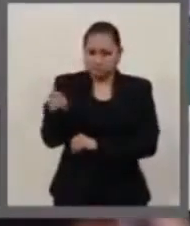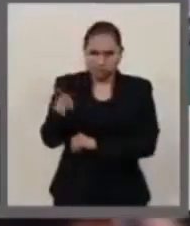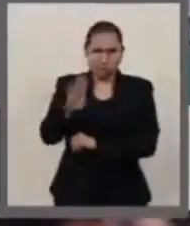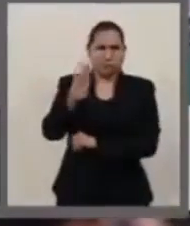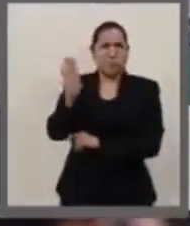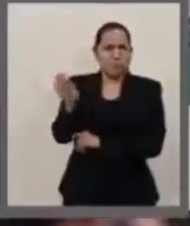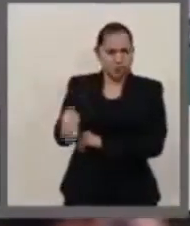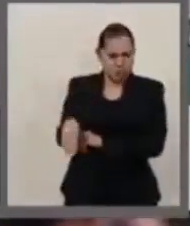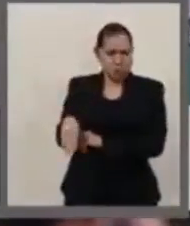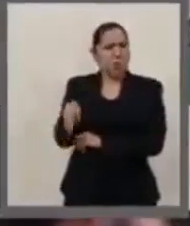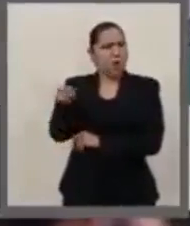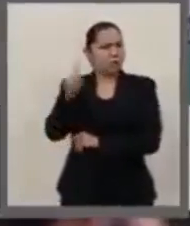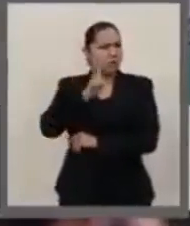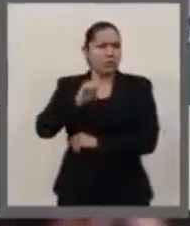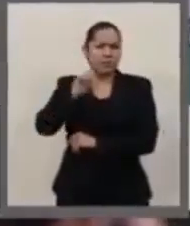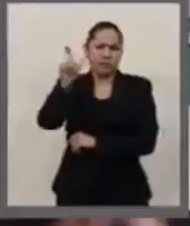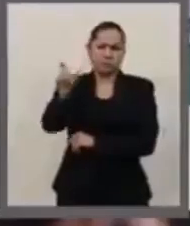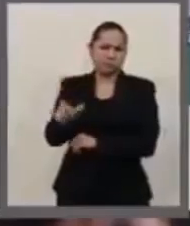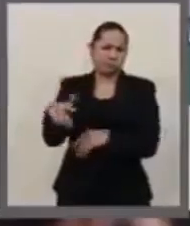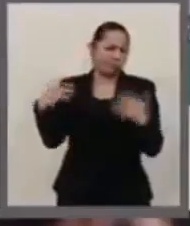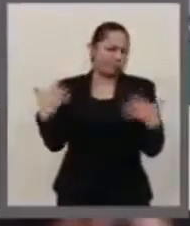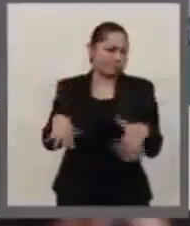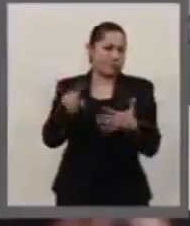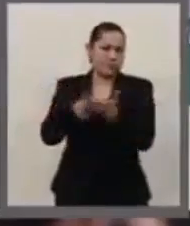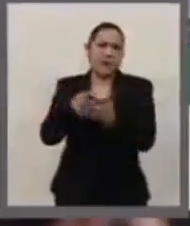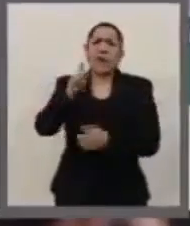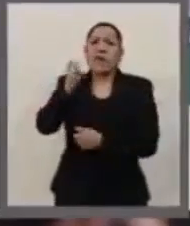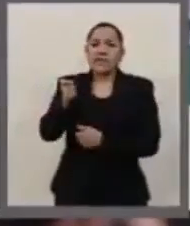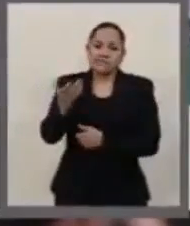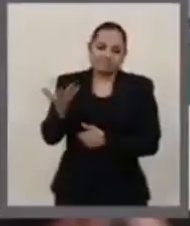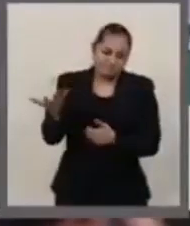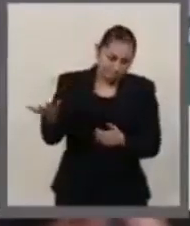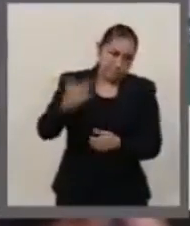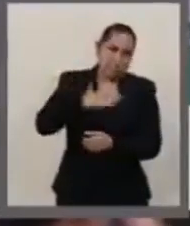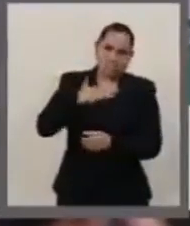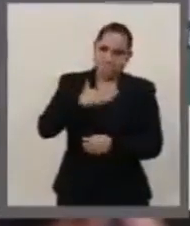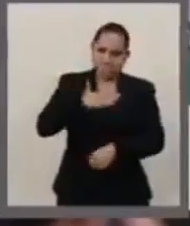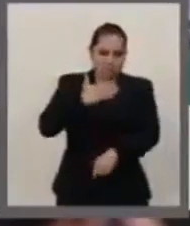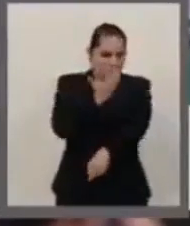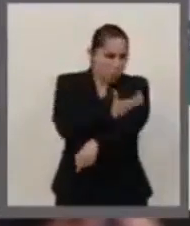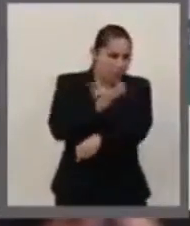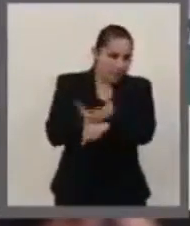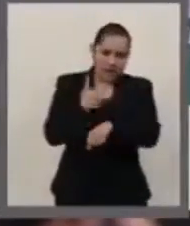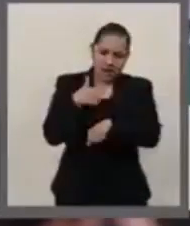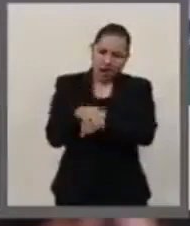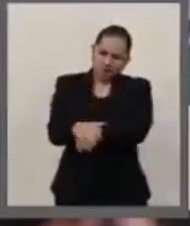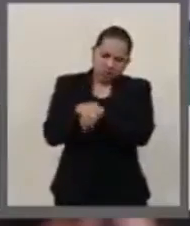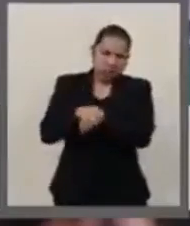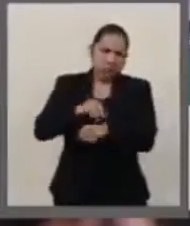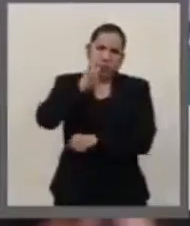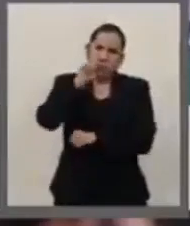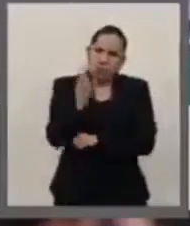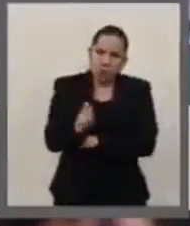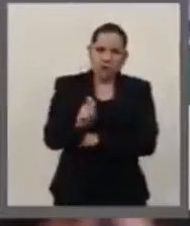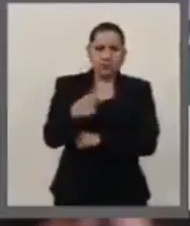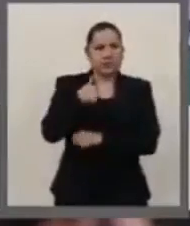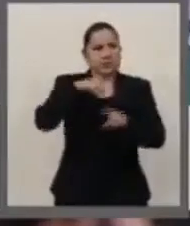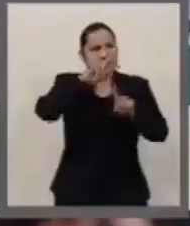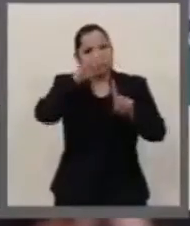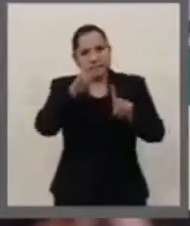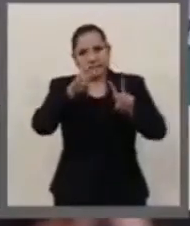giganta. Además, ciertamente era mi hermanita mayor, mi camarada, mi amiga, mi compañera de lucha. Lamento mucho